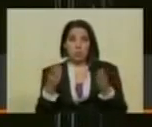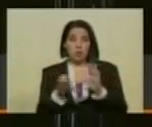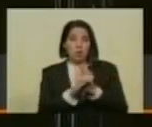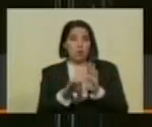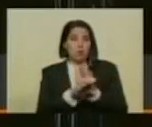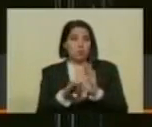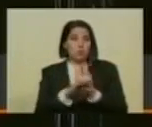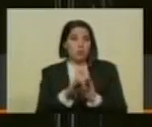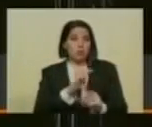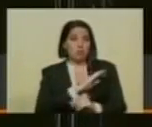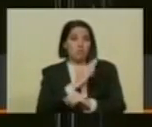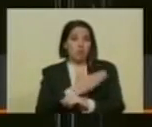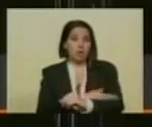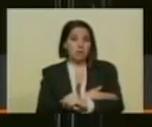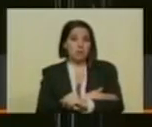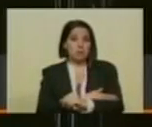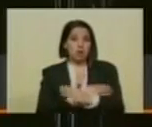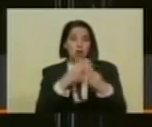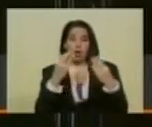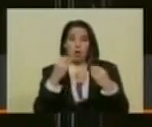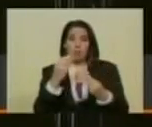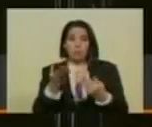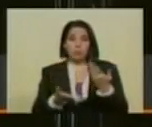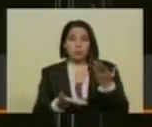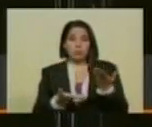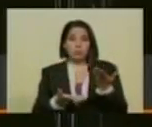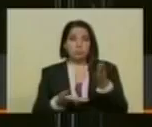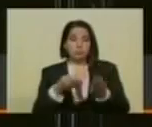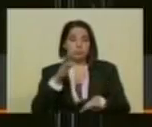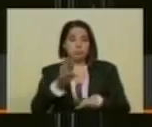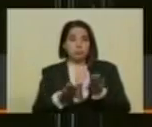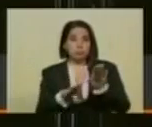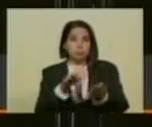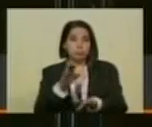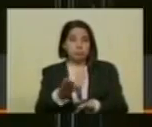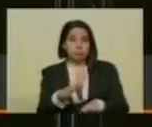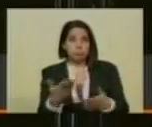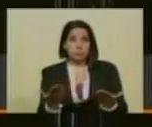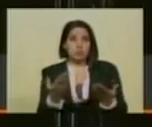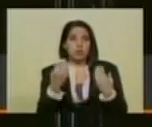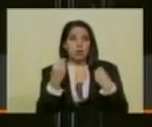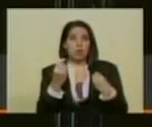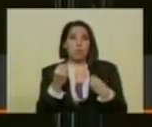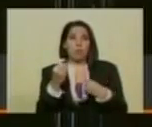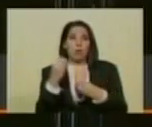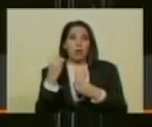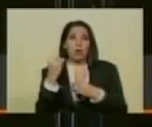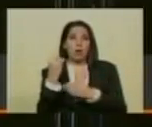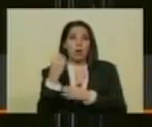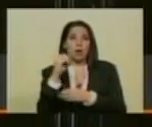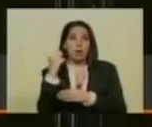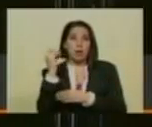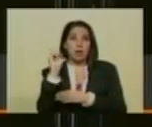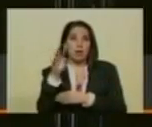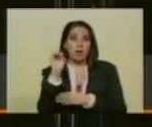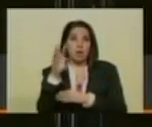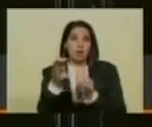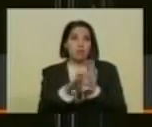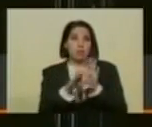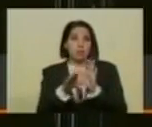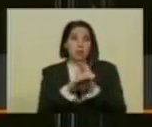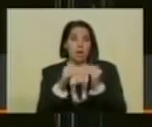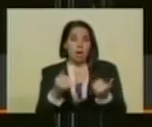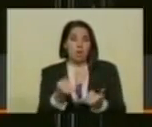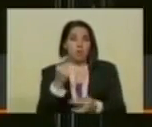fuerza, pero de mucho equilibrio. Dio los primeros pasos. Y la constituyente ahora es que tiene que hacer